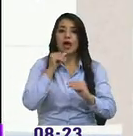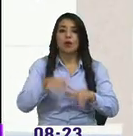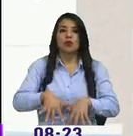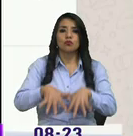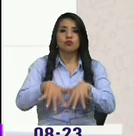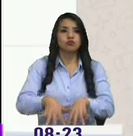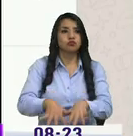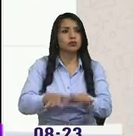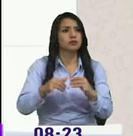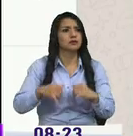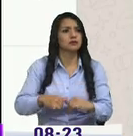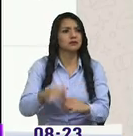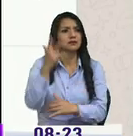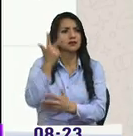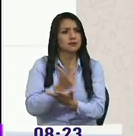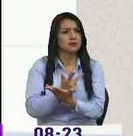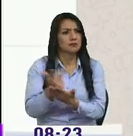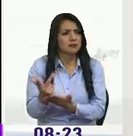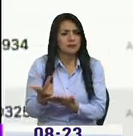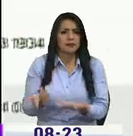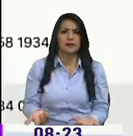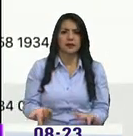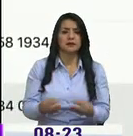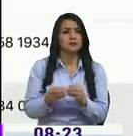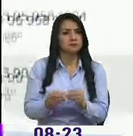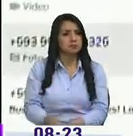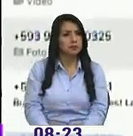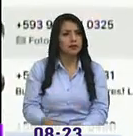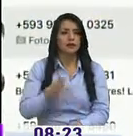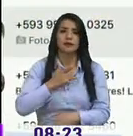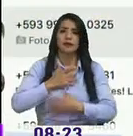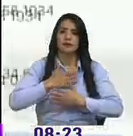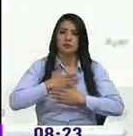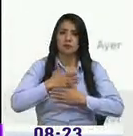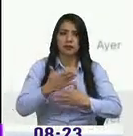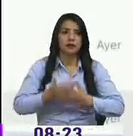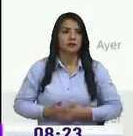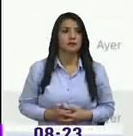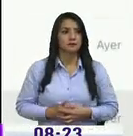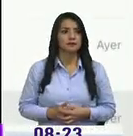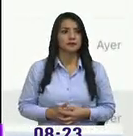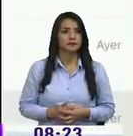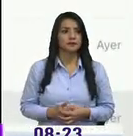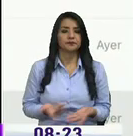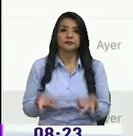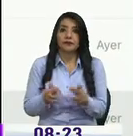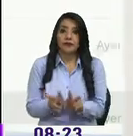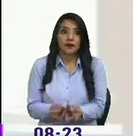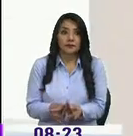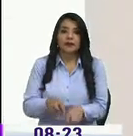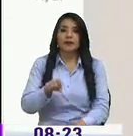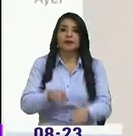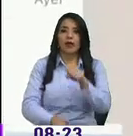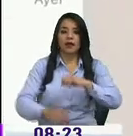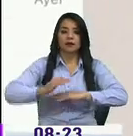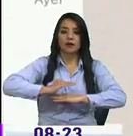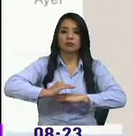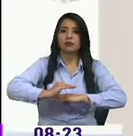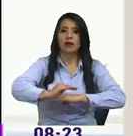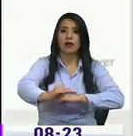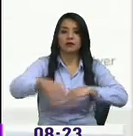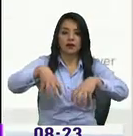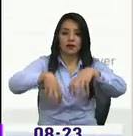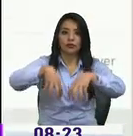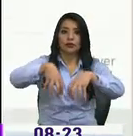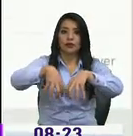agua. ¡Qué bárbaro! 3 semanas de este líquido vital que se esté desperdiciando, y además esto obviamente va a provocar el daño en esta calle, que los